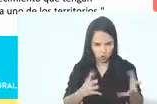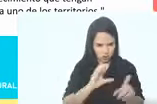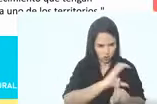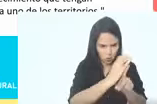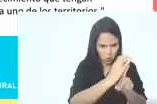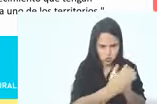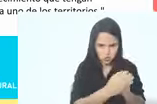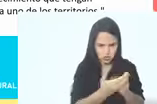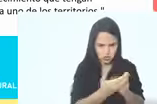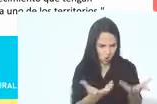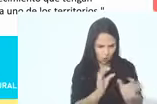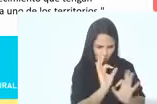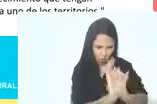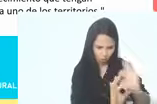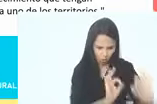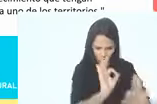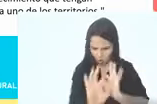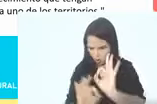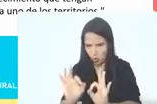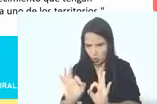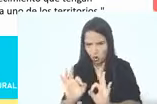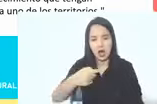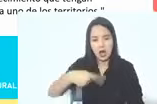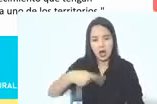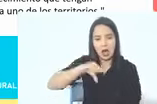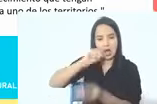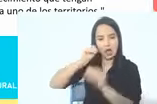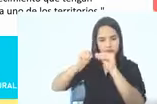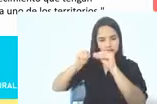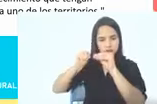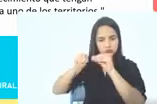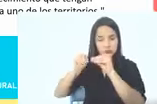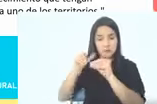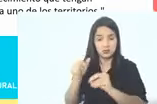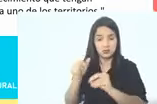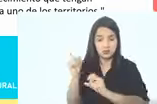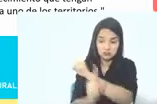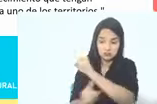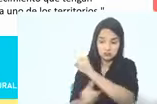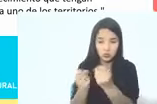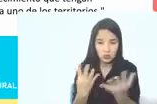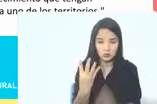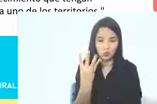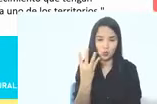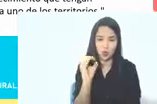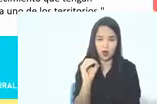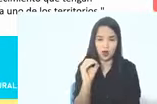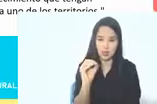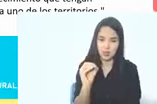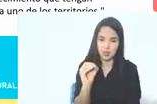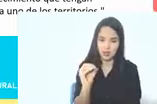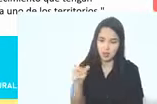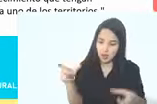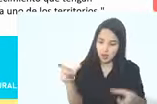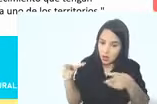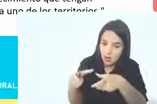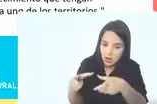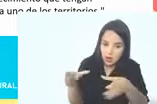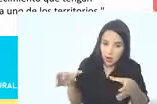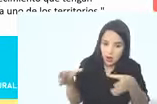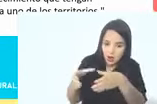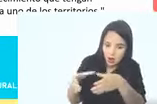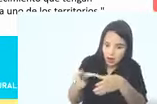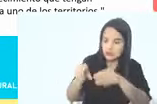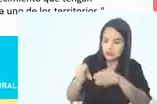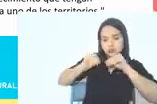actores, de identificación de debilidades, oportunidades, fortalezas y amenazas para crear estrategias que permitan aprovechar